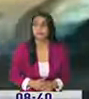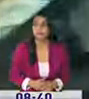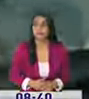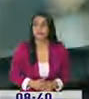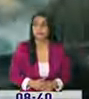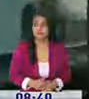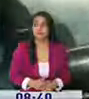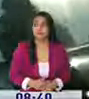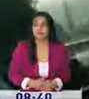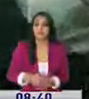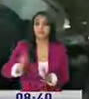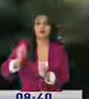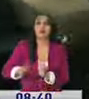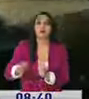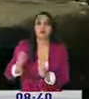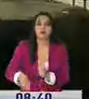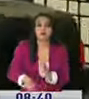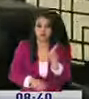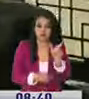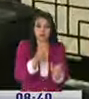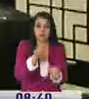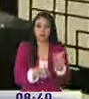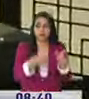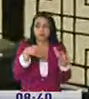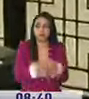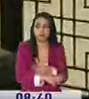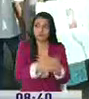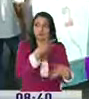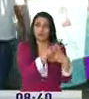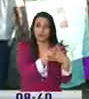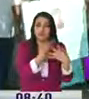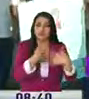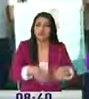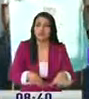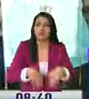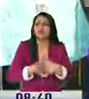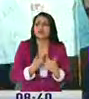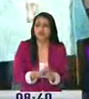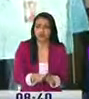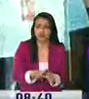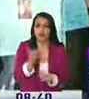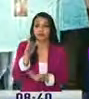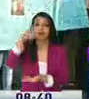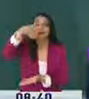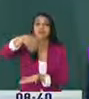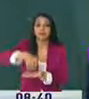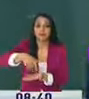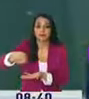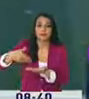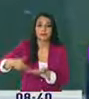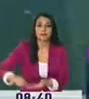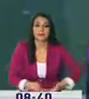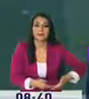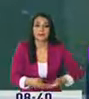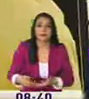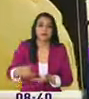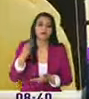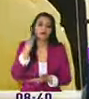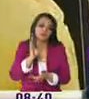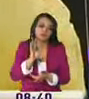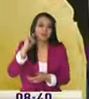El abogado y familiares de los detenidos acudieron al centro de acogimiento Inés Chambers, en donde se encuentra la niña Diana Scarlett,